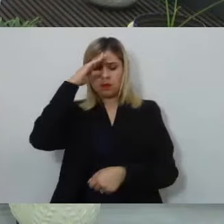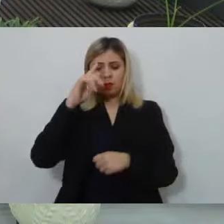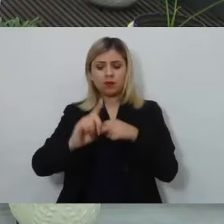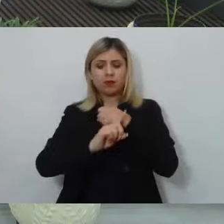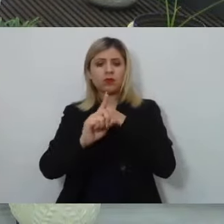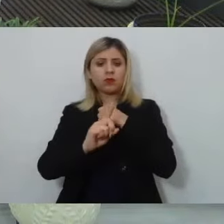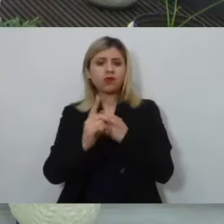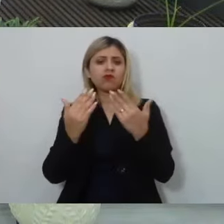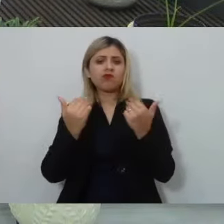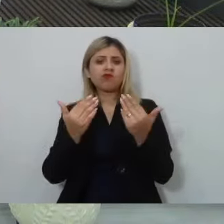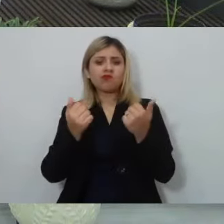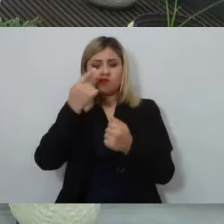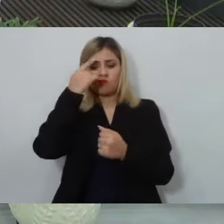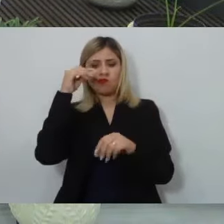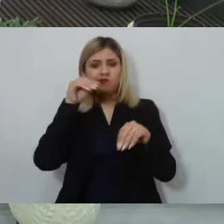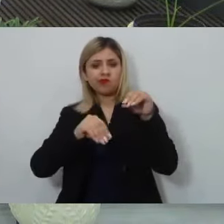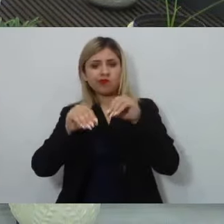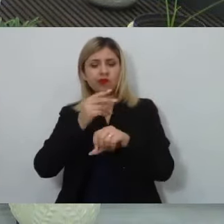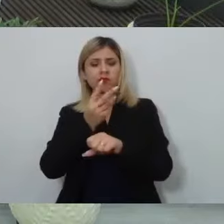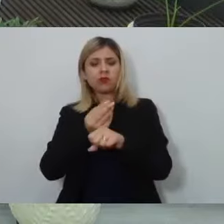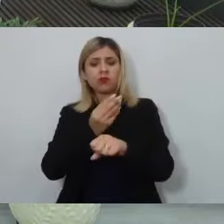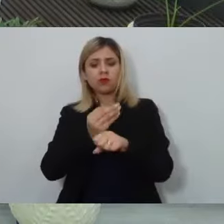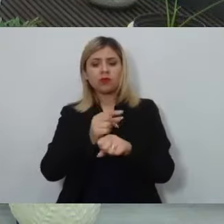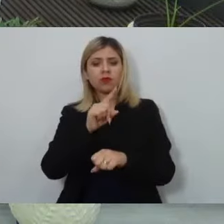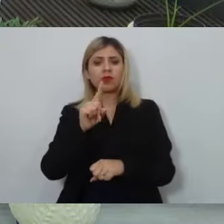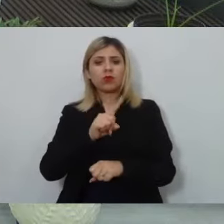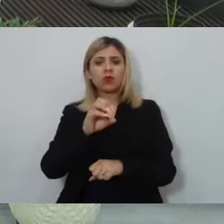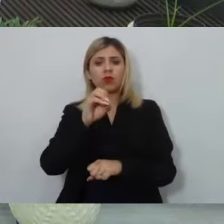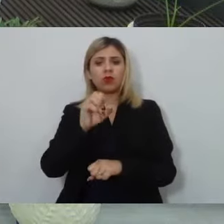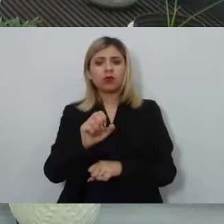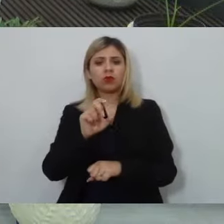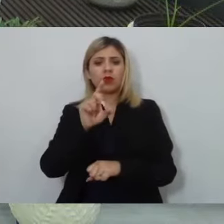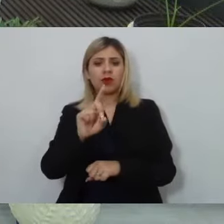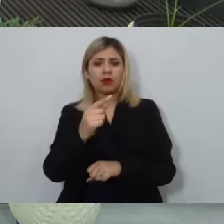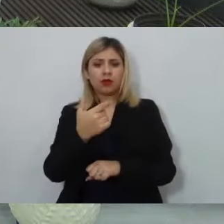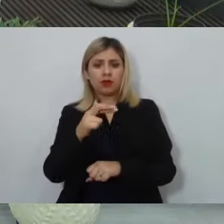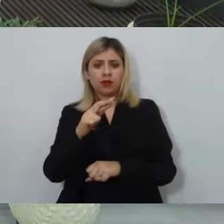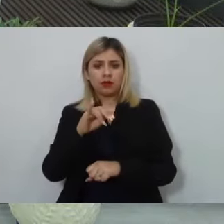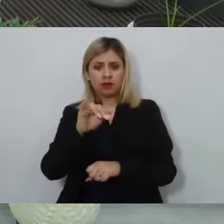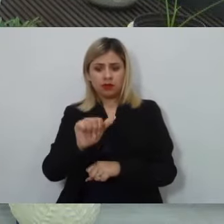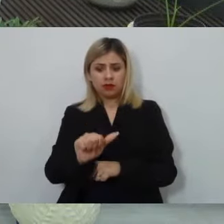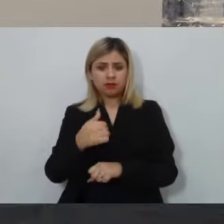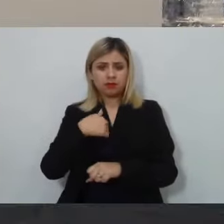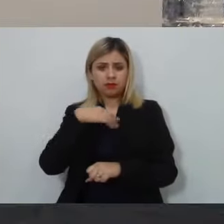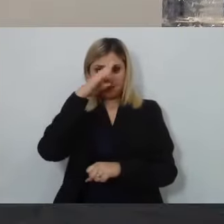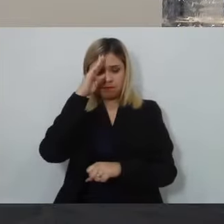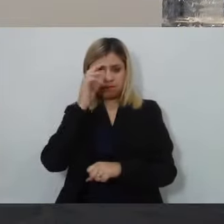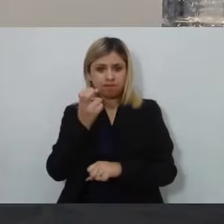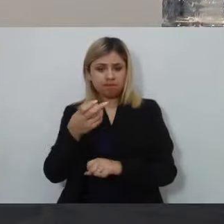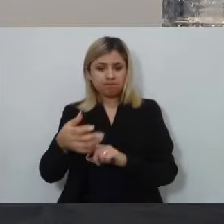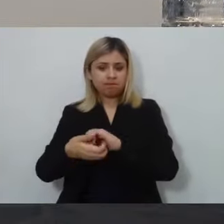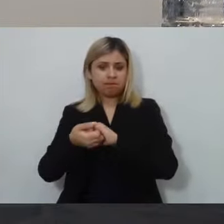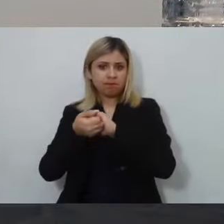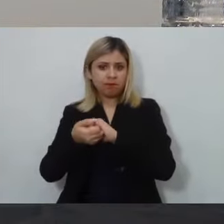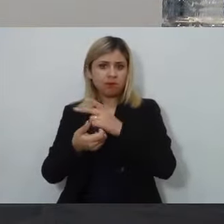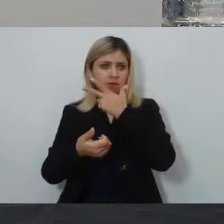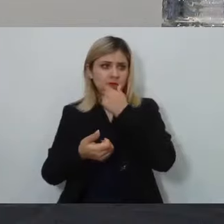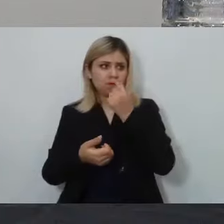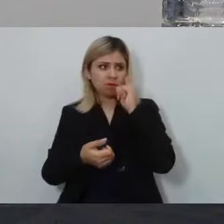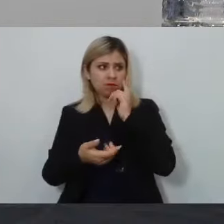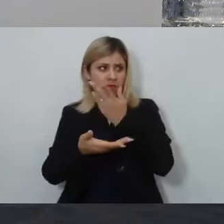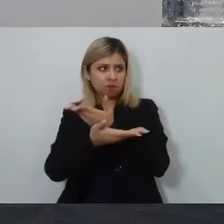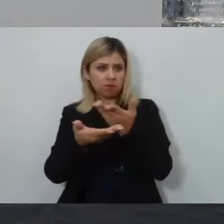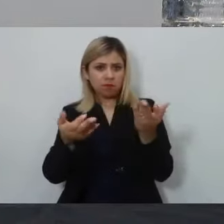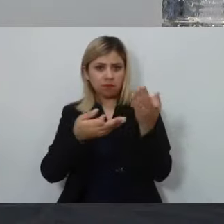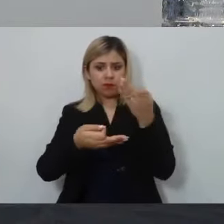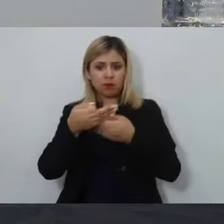González creo que aquí mis colegas consejeras y consejeros opinan de igual manera voy a repetir Las observaciones